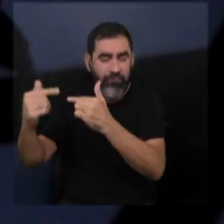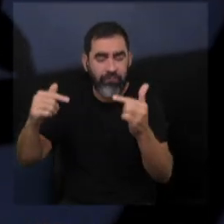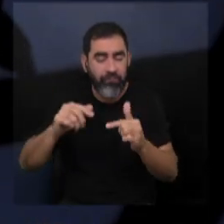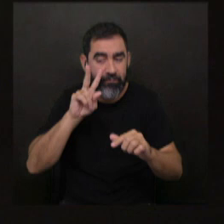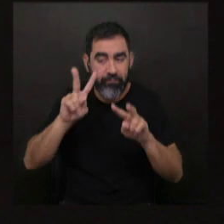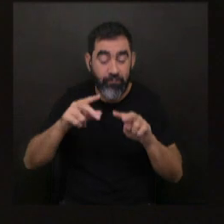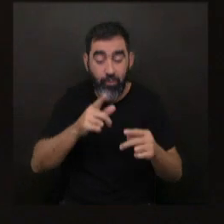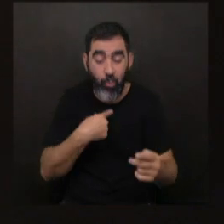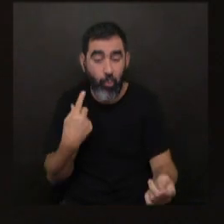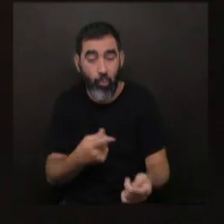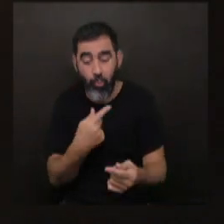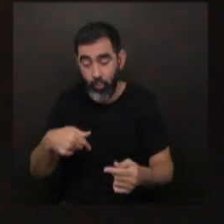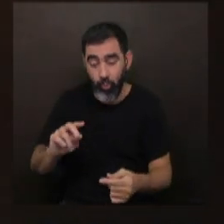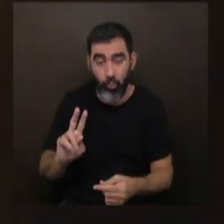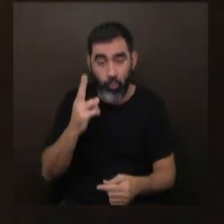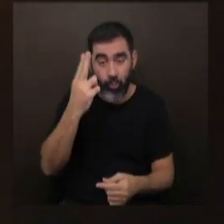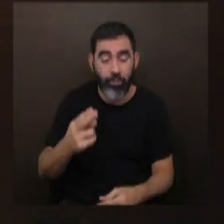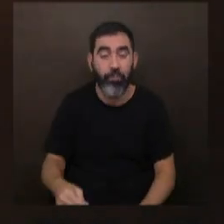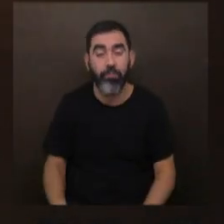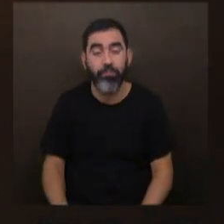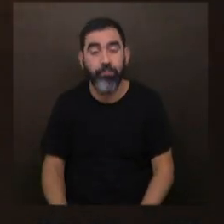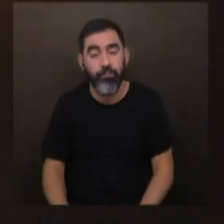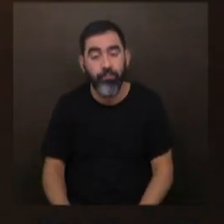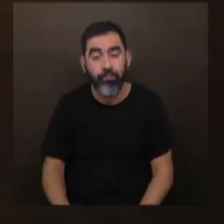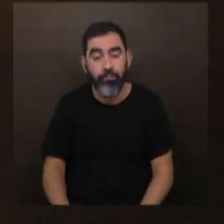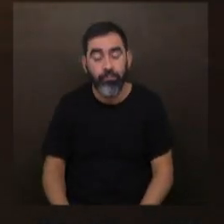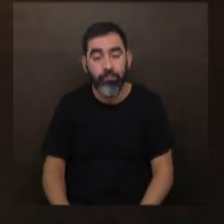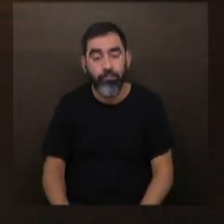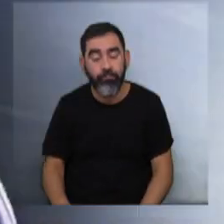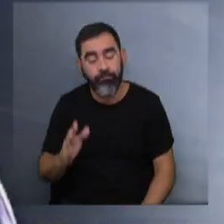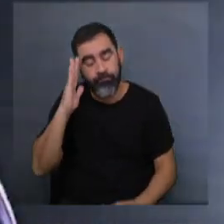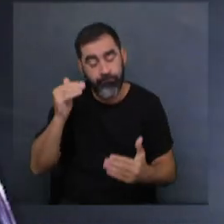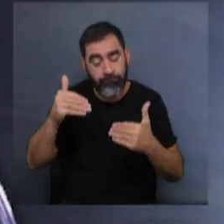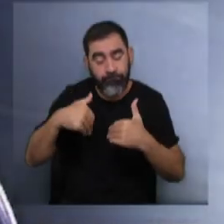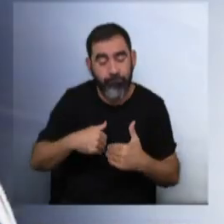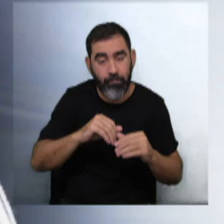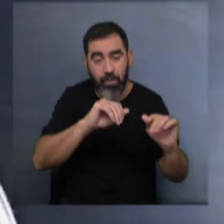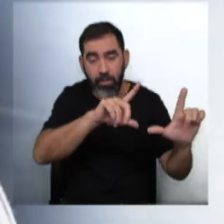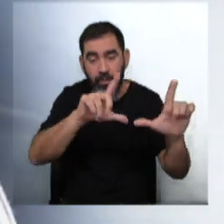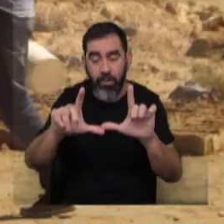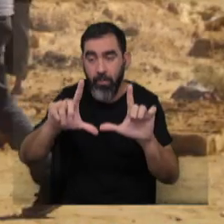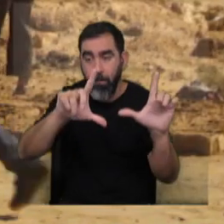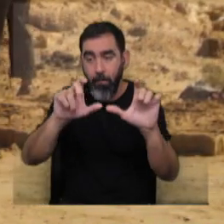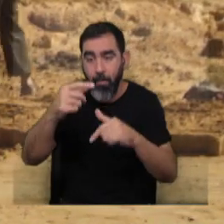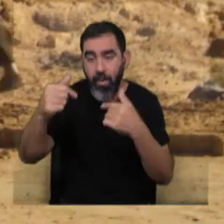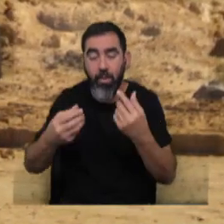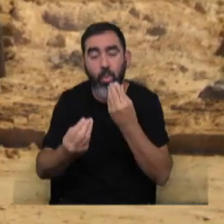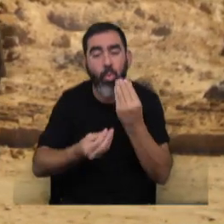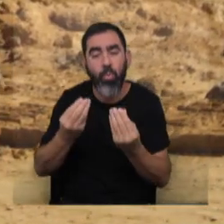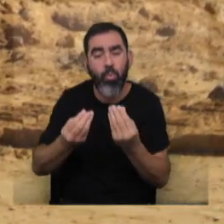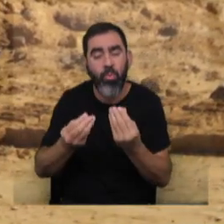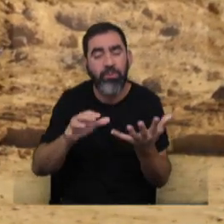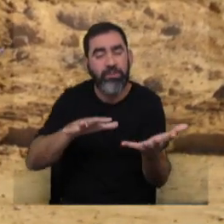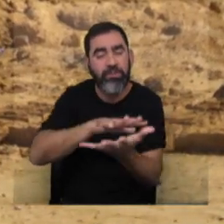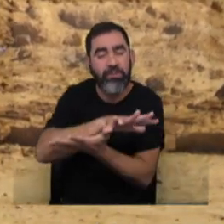ojos nuestros como uruguayos. Creo que nos interpela en cada imagen que vemos. ¿Cómo definirías la